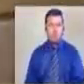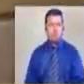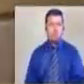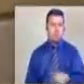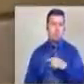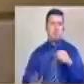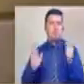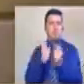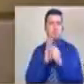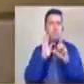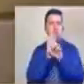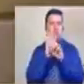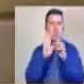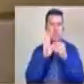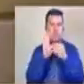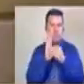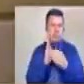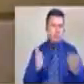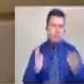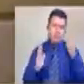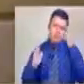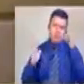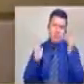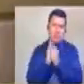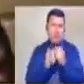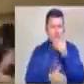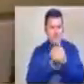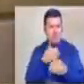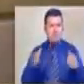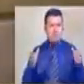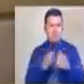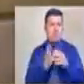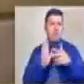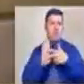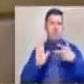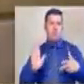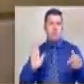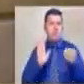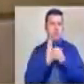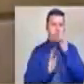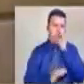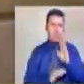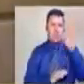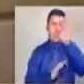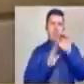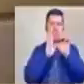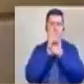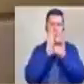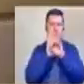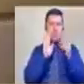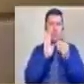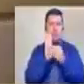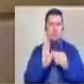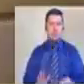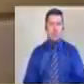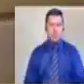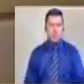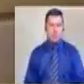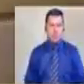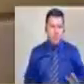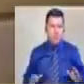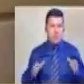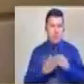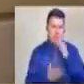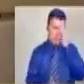está enmarcado en la legalidad, está enmarcado en los procesos de la Constitución Nacional y de las leyes. Desde ese